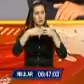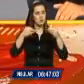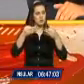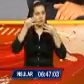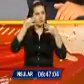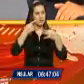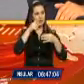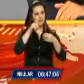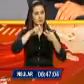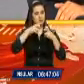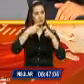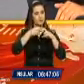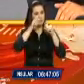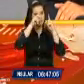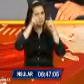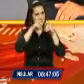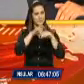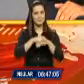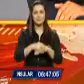este problema?